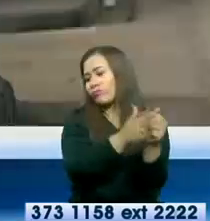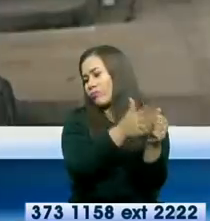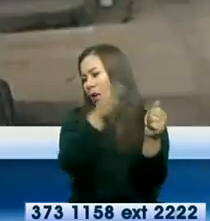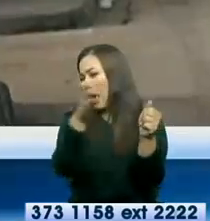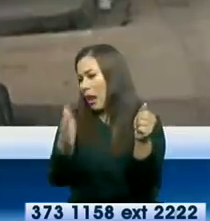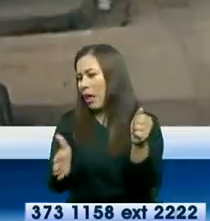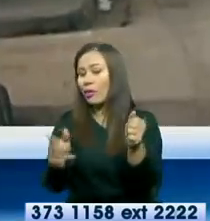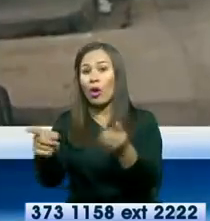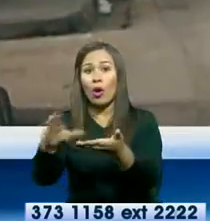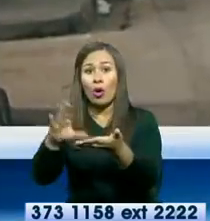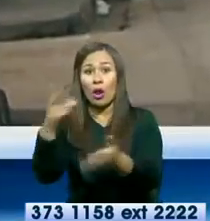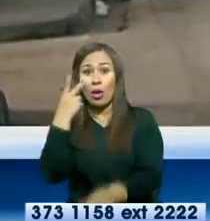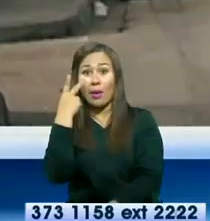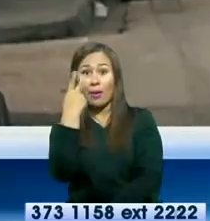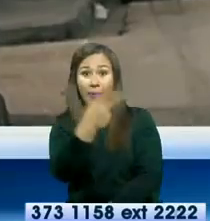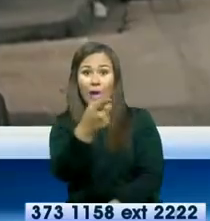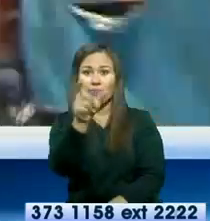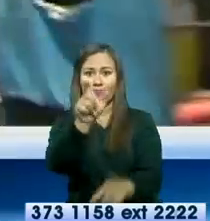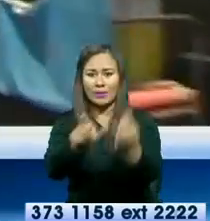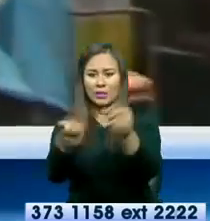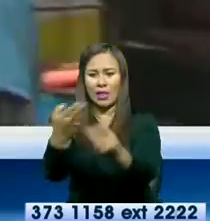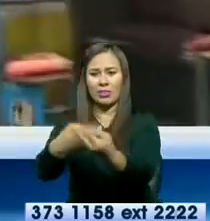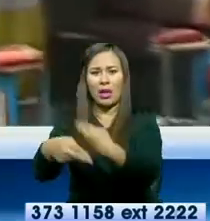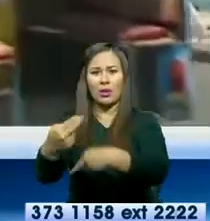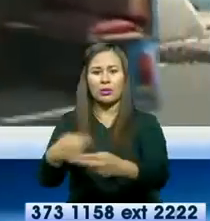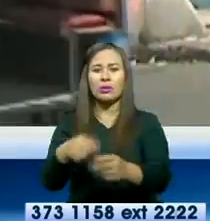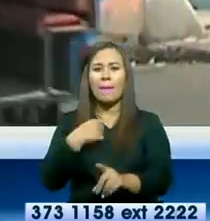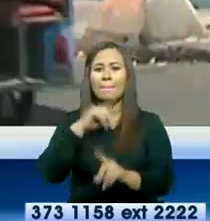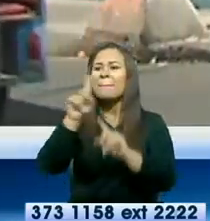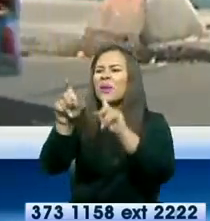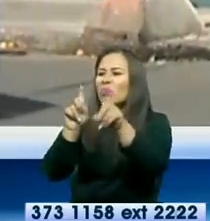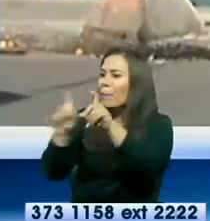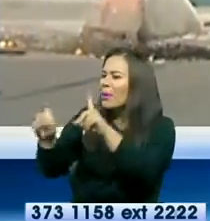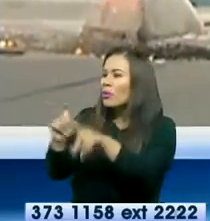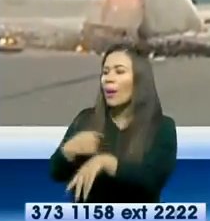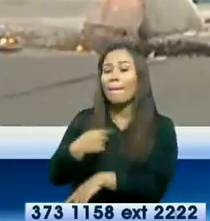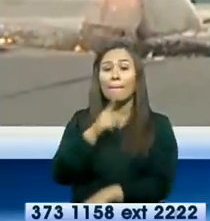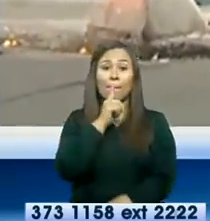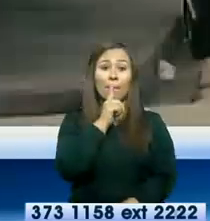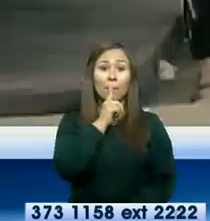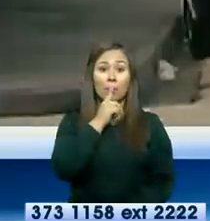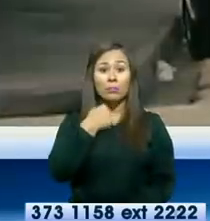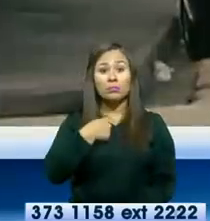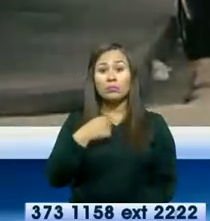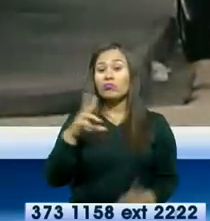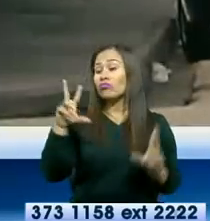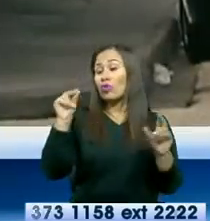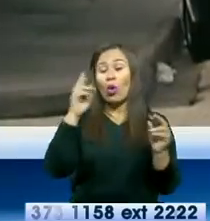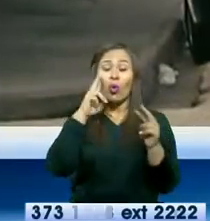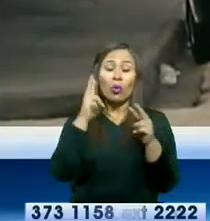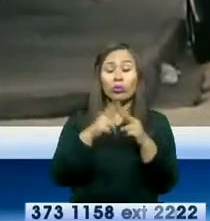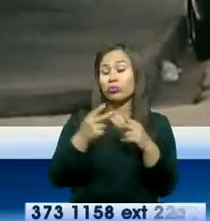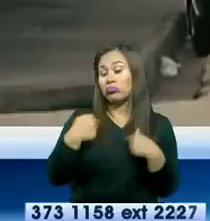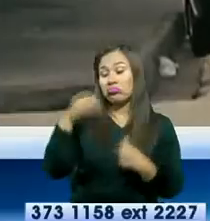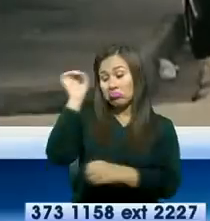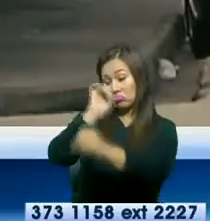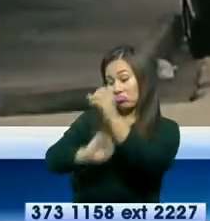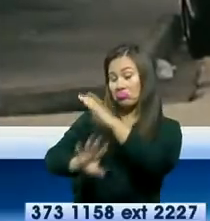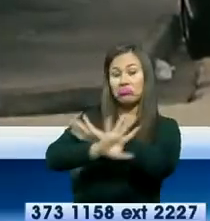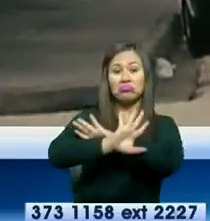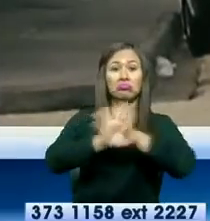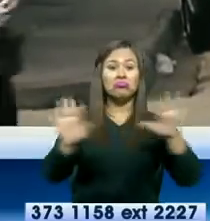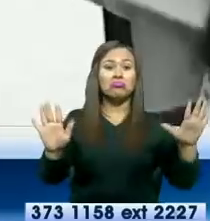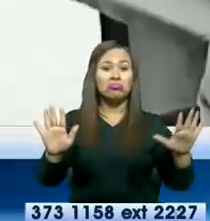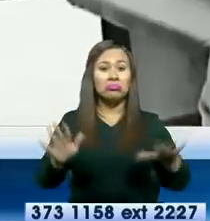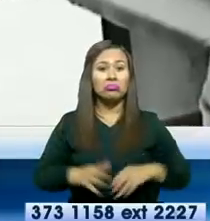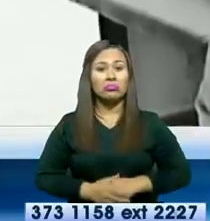se aprecia a un grupo de comerciantes. Consultamos con algunos, pero todos aseguraron no haber observado lo